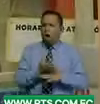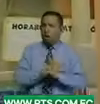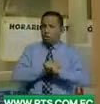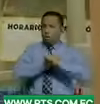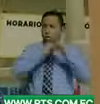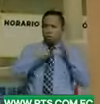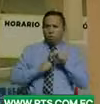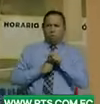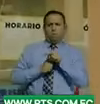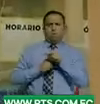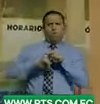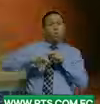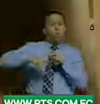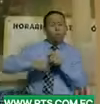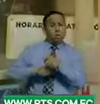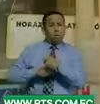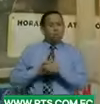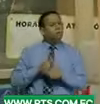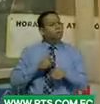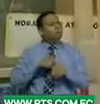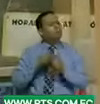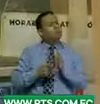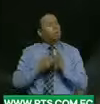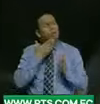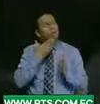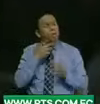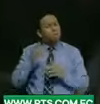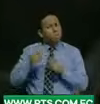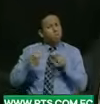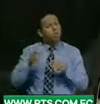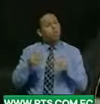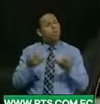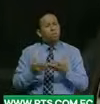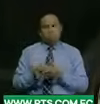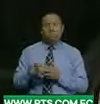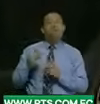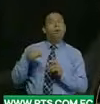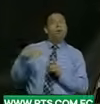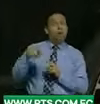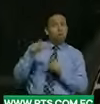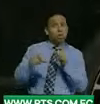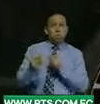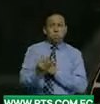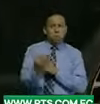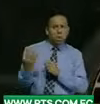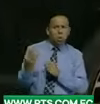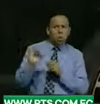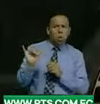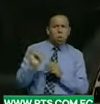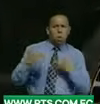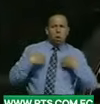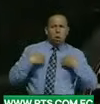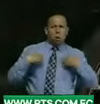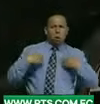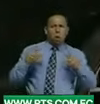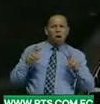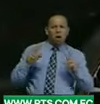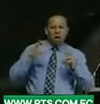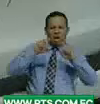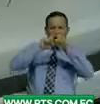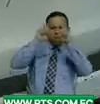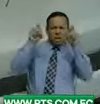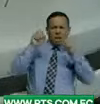mañana y vi el asalto. ¿Y a esa hora qué vieron? ¿Los sujetos corriendo armados en moto? Claro, armados, vestidos de empresa eléctrica. Toda la gente cayó al